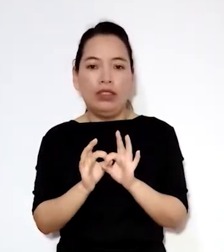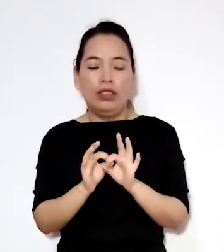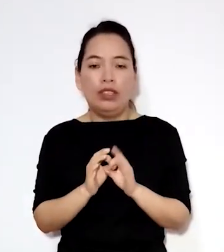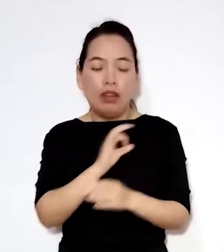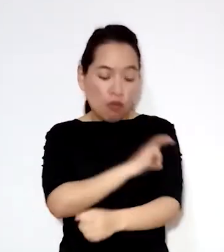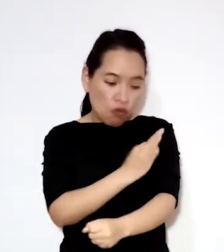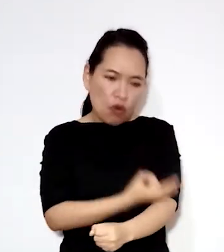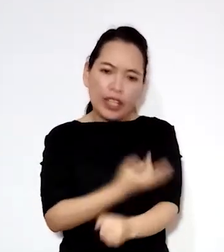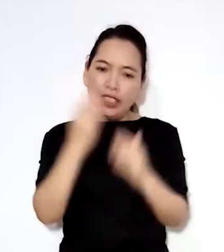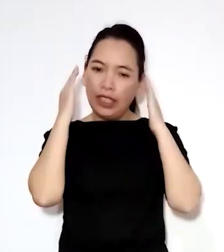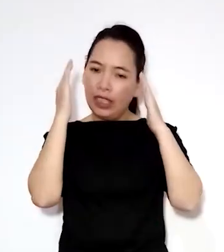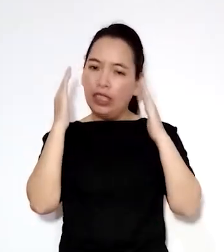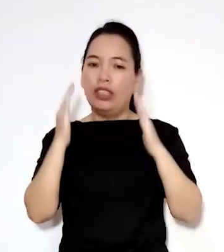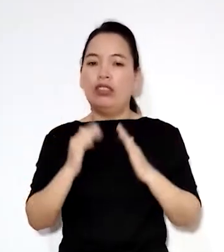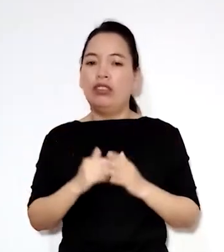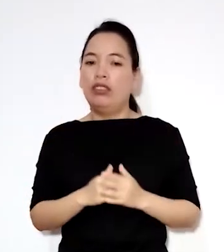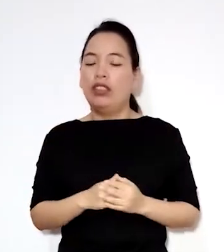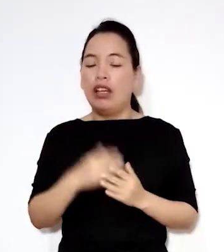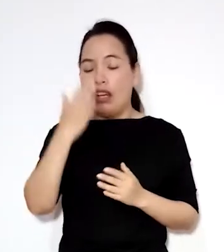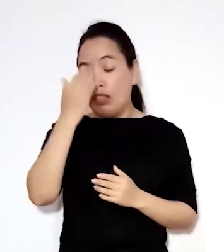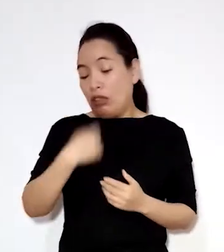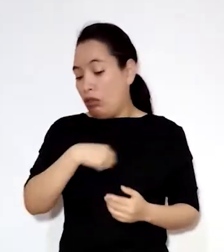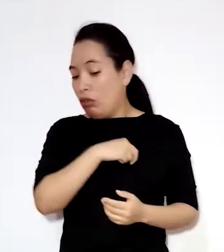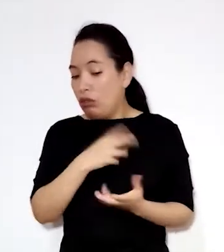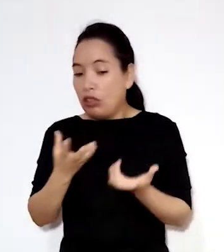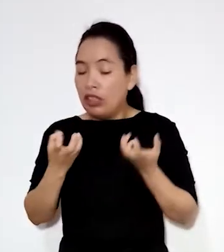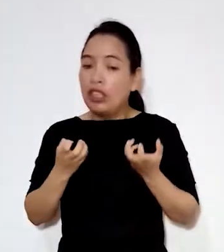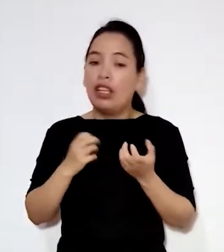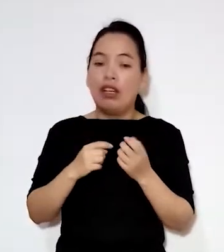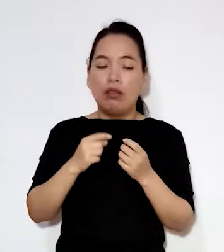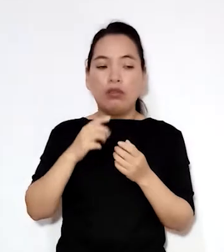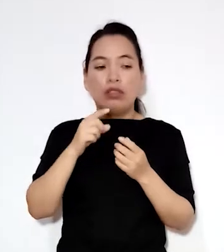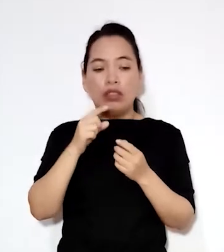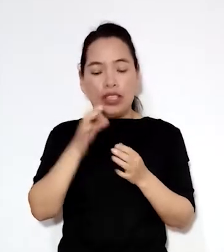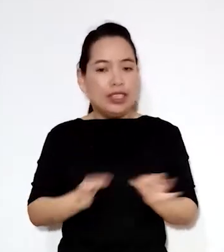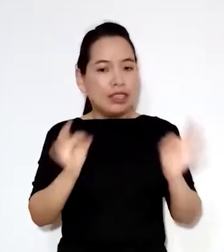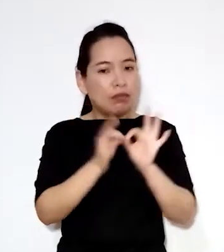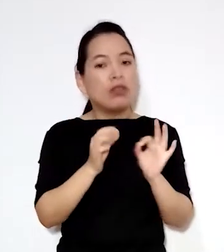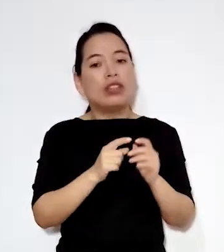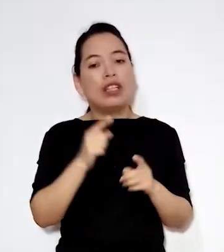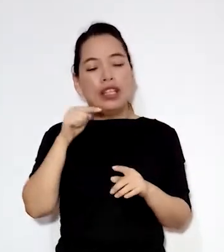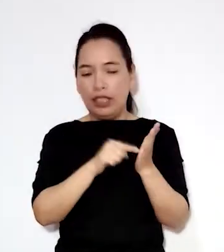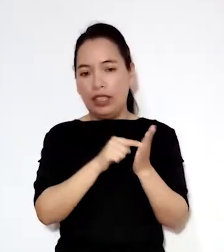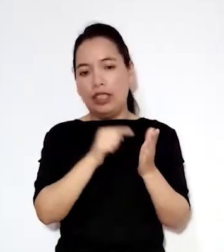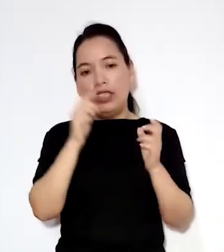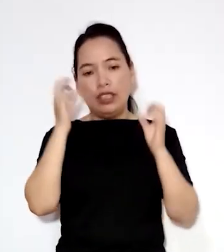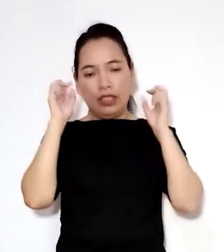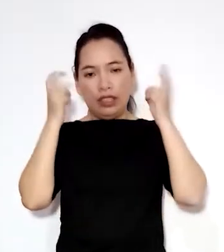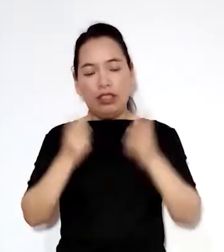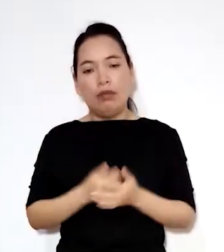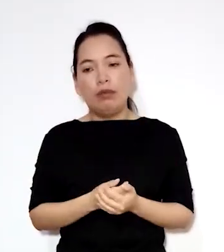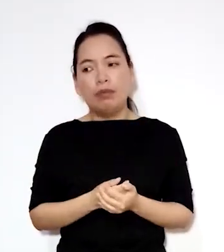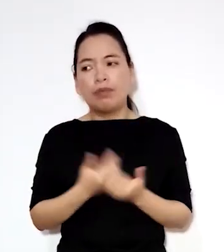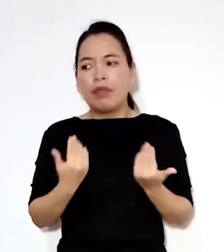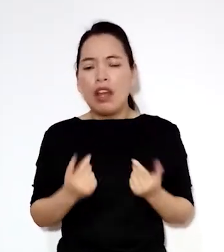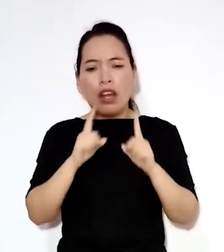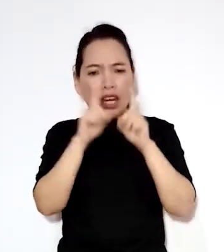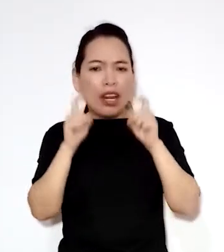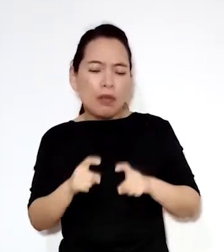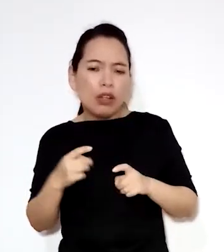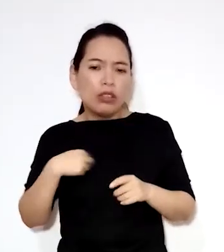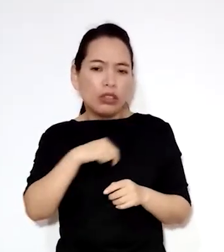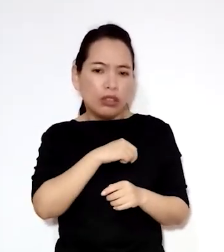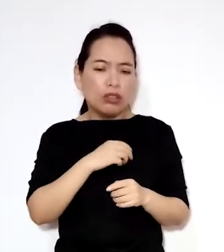atención y queremos hacer este destaque importante, ¿no? Ahora, la consulta trabajó